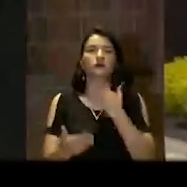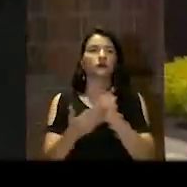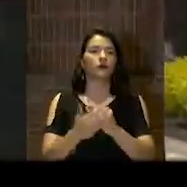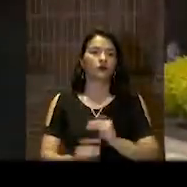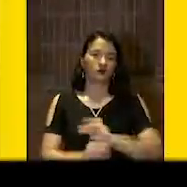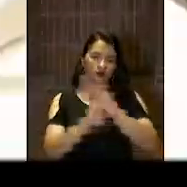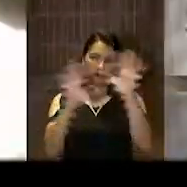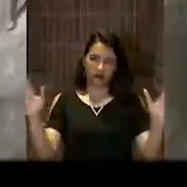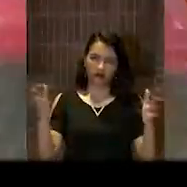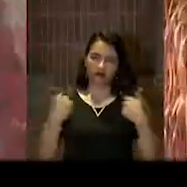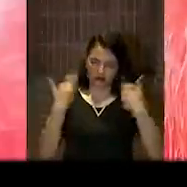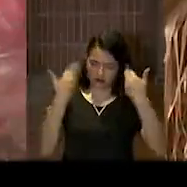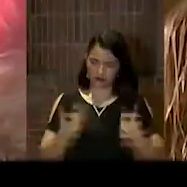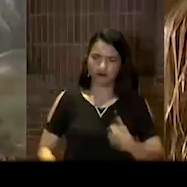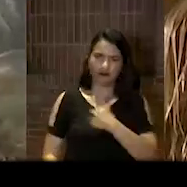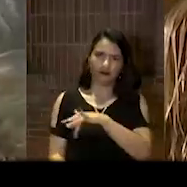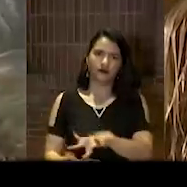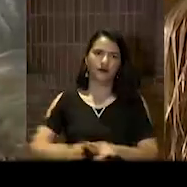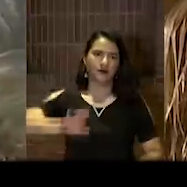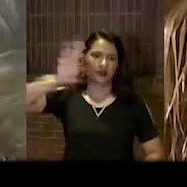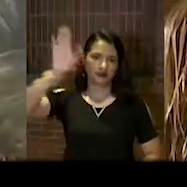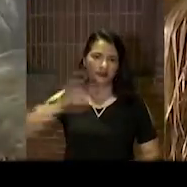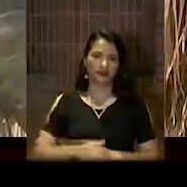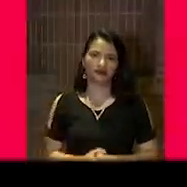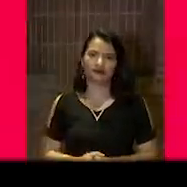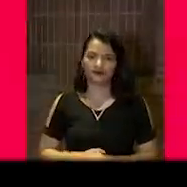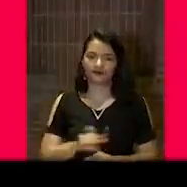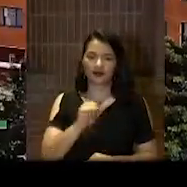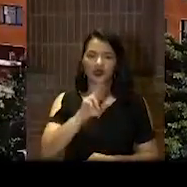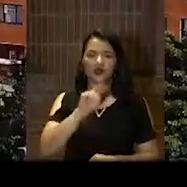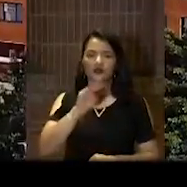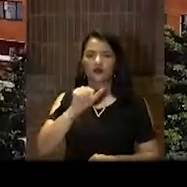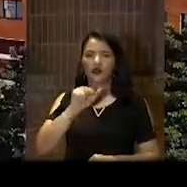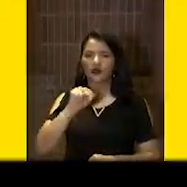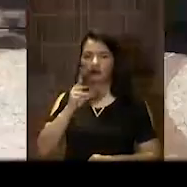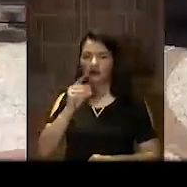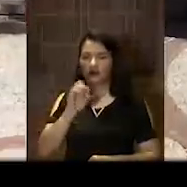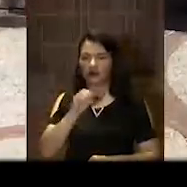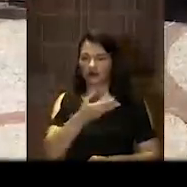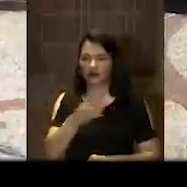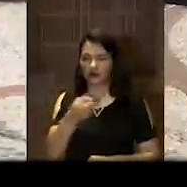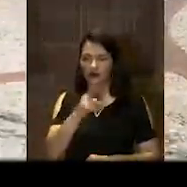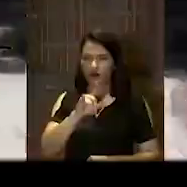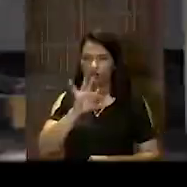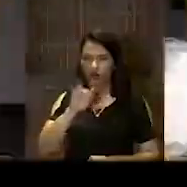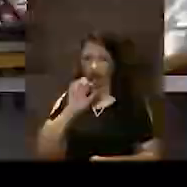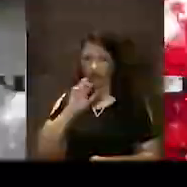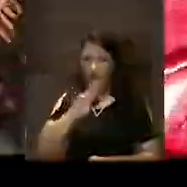Rendición de cuentas del Consejo de Bogotá. Primer semestre del año 2019.